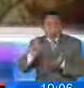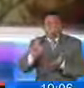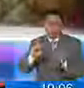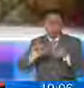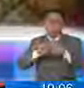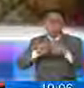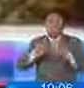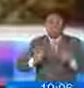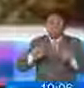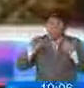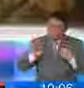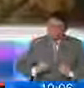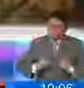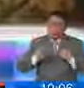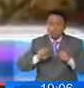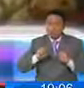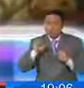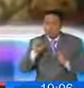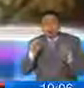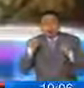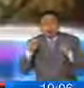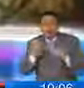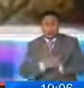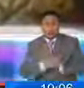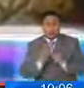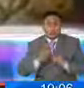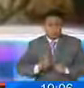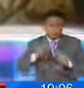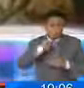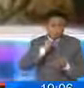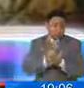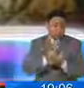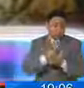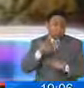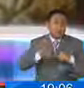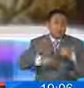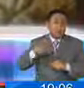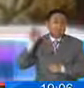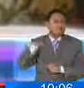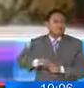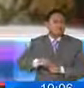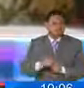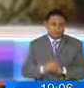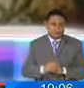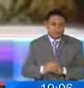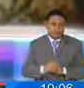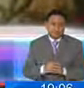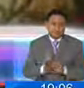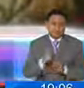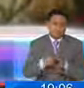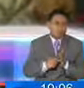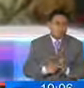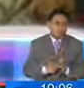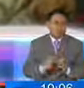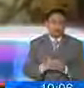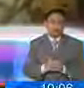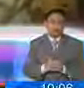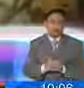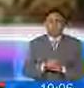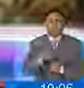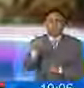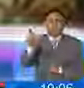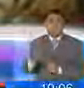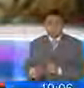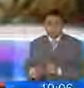se puede dar alternativas. Porque también es cierto que sí hay casos en que existen personas que